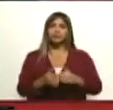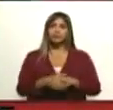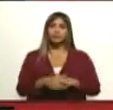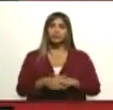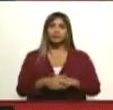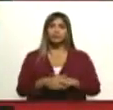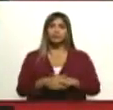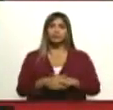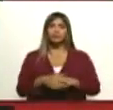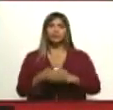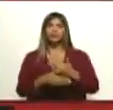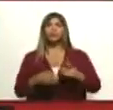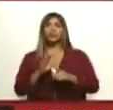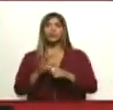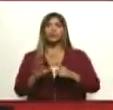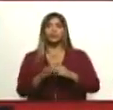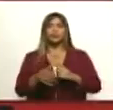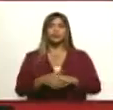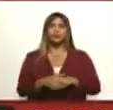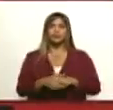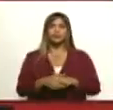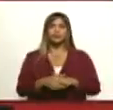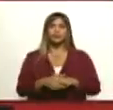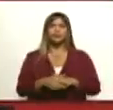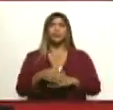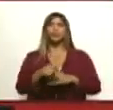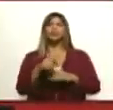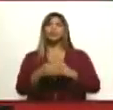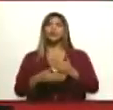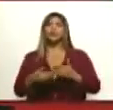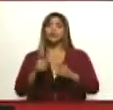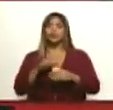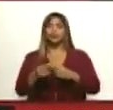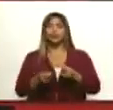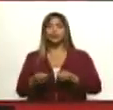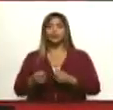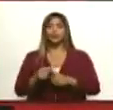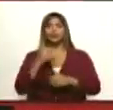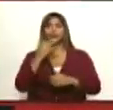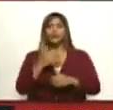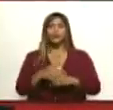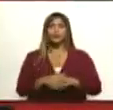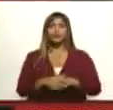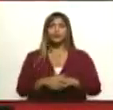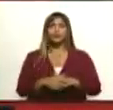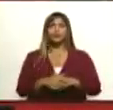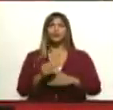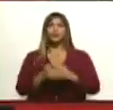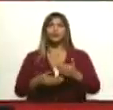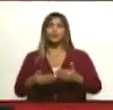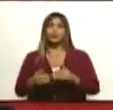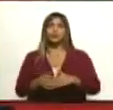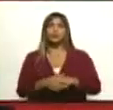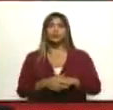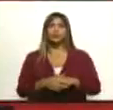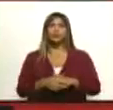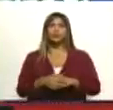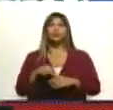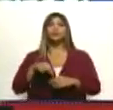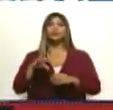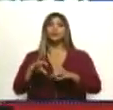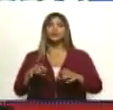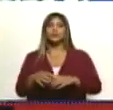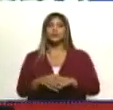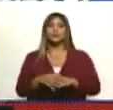del intercambio cultural ese intercambio económico sería frío sería un intercambio entre seres